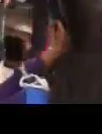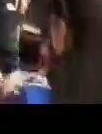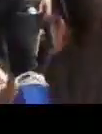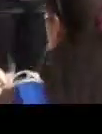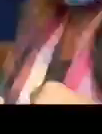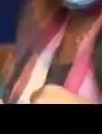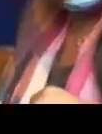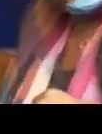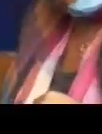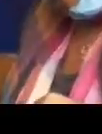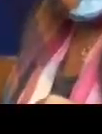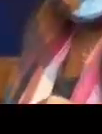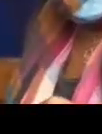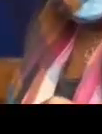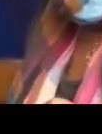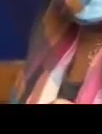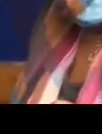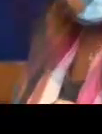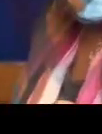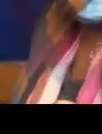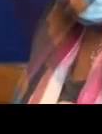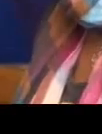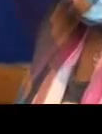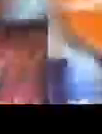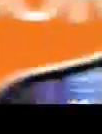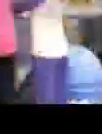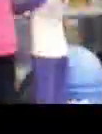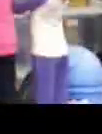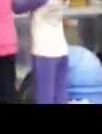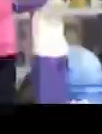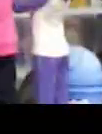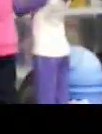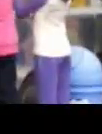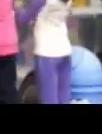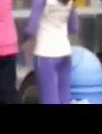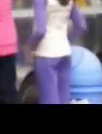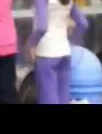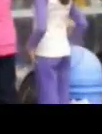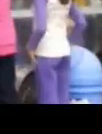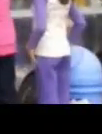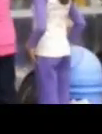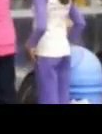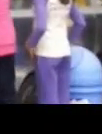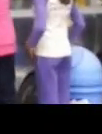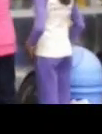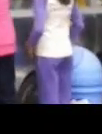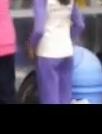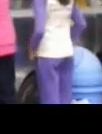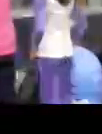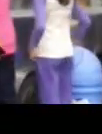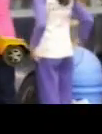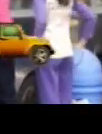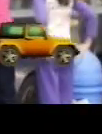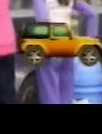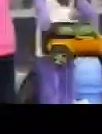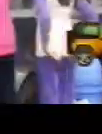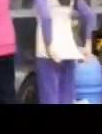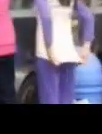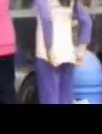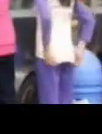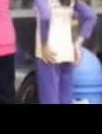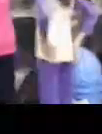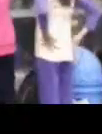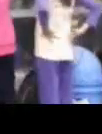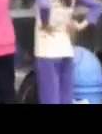de Chimborazo, se hace una deliciosa combinación con chochos. Ceviche de chocho consiste en el jugo de tomate, que es